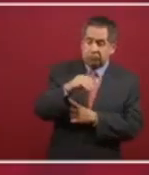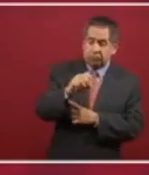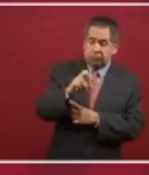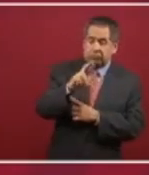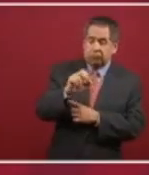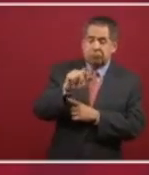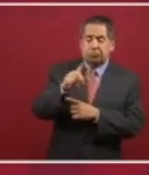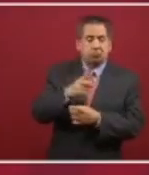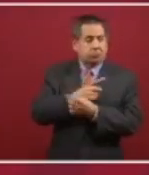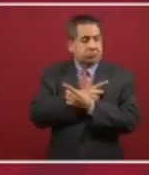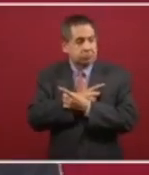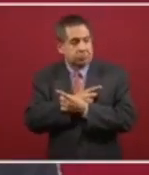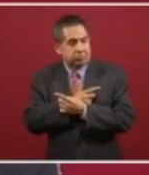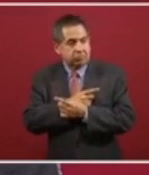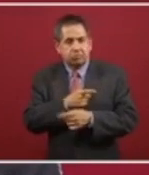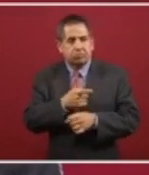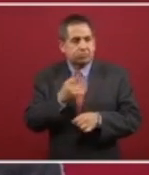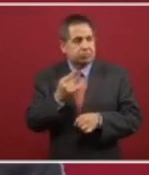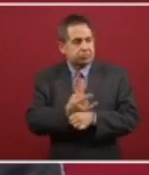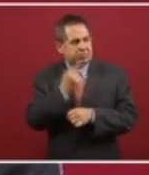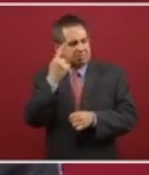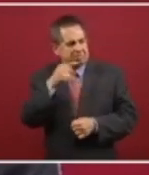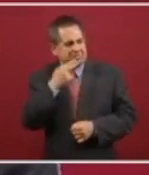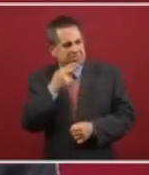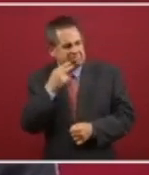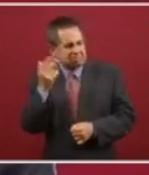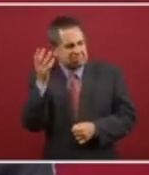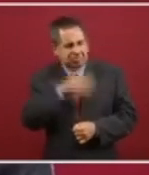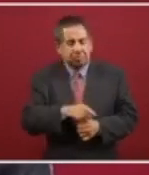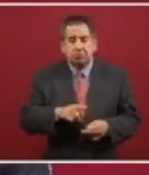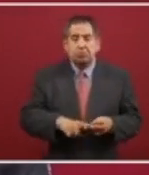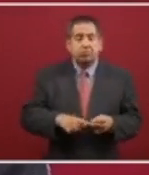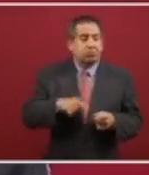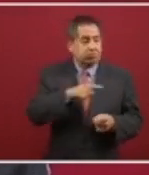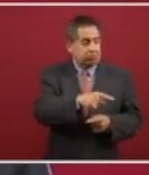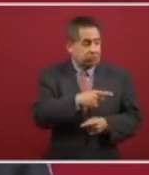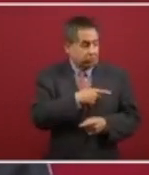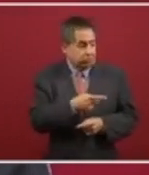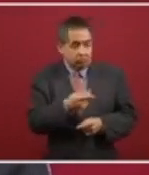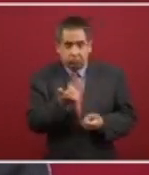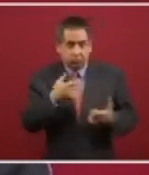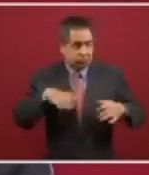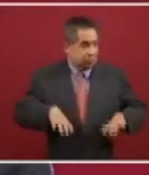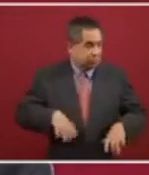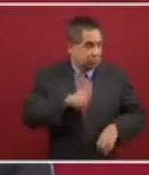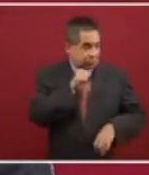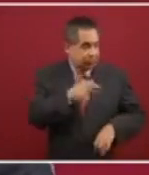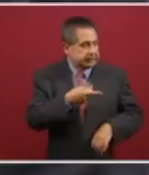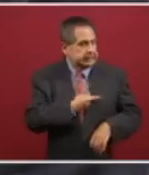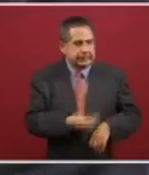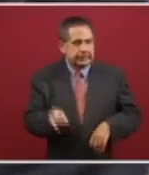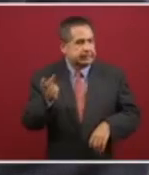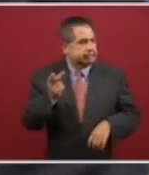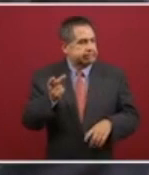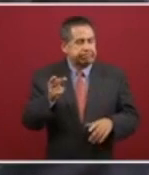y que político pobre, pobre político, y que el